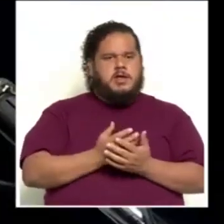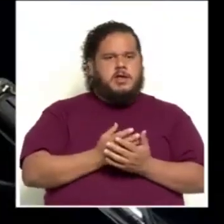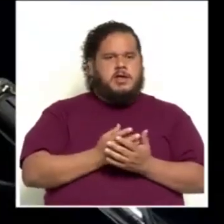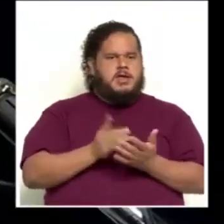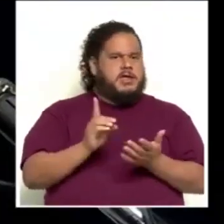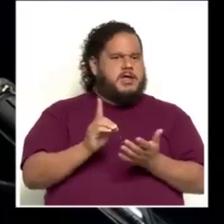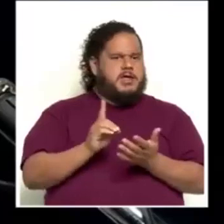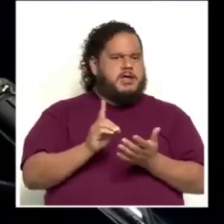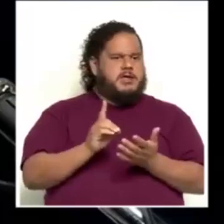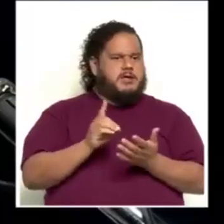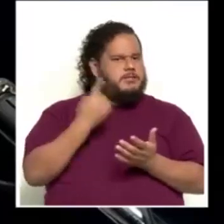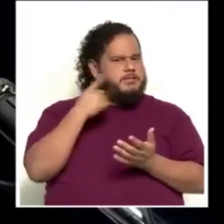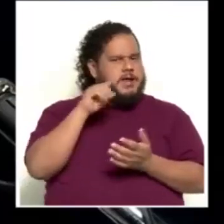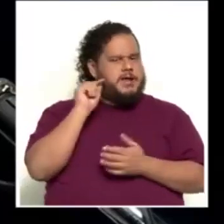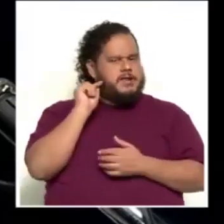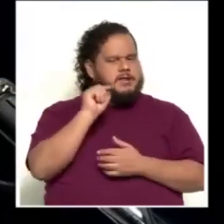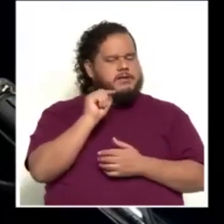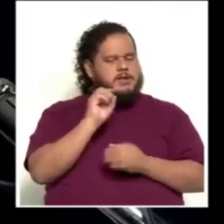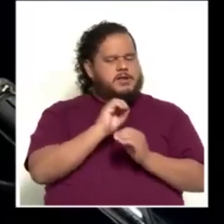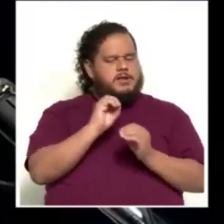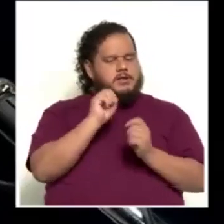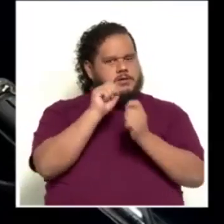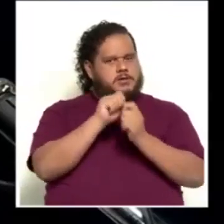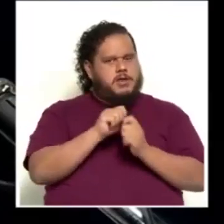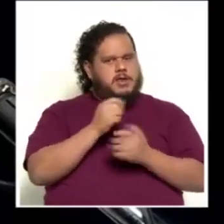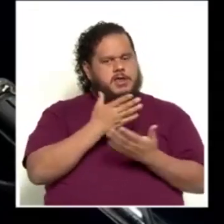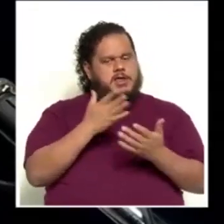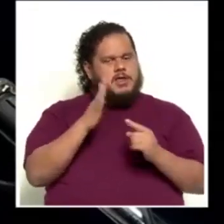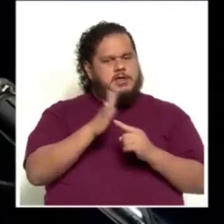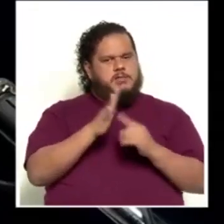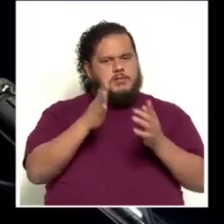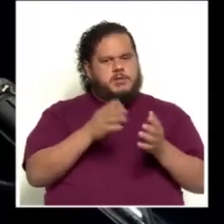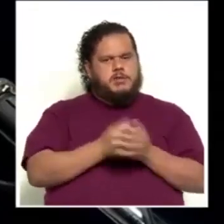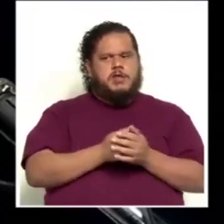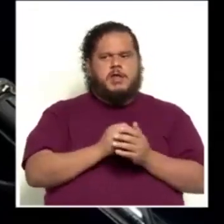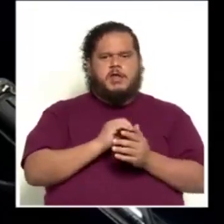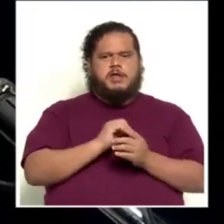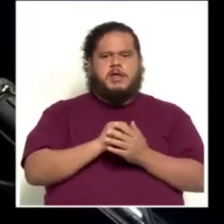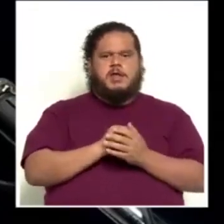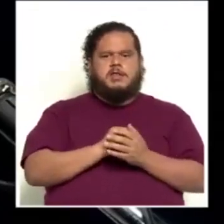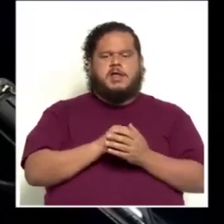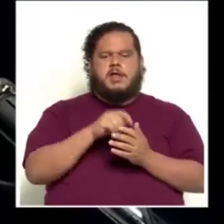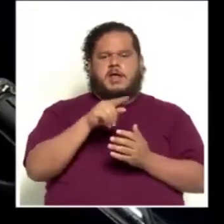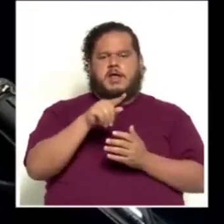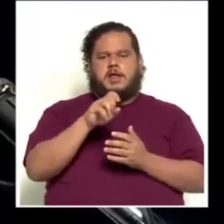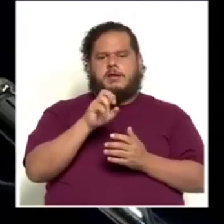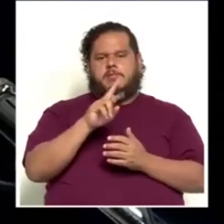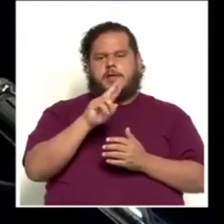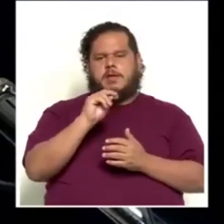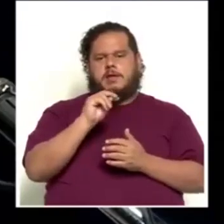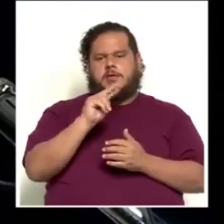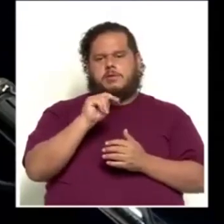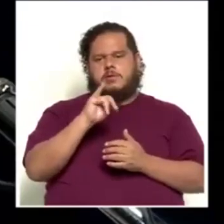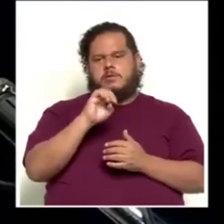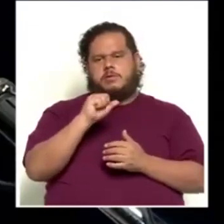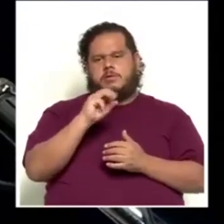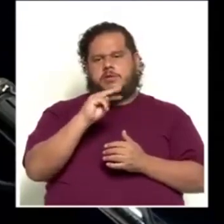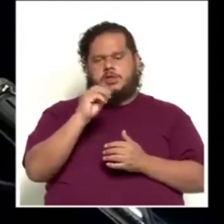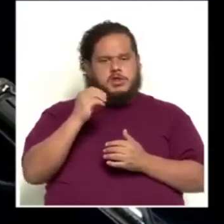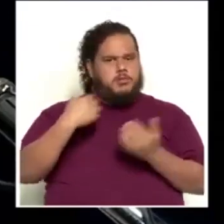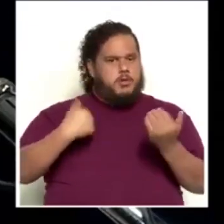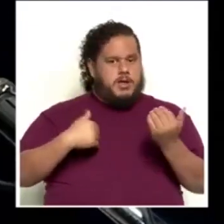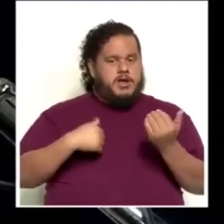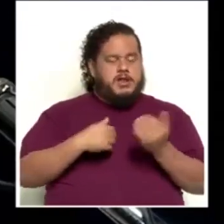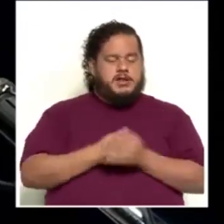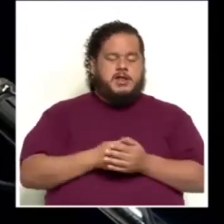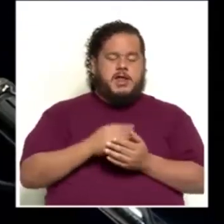didácticamente para señalar sin mucho detalle qué es el populismo, es el fenómeno del peronismo en Argentina, ¿verdad? A mí me parece que